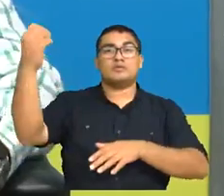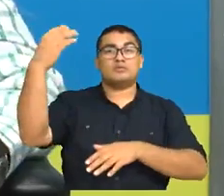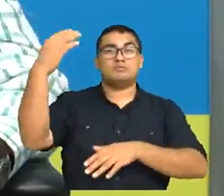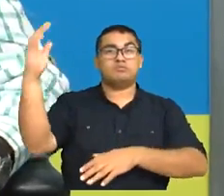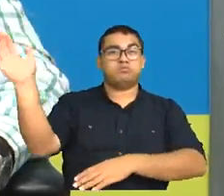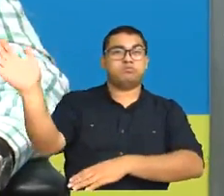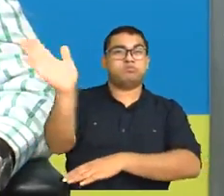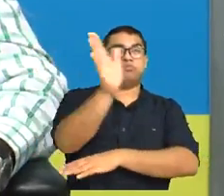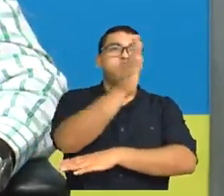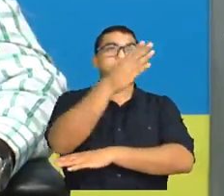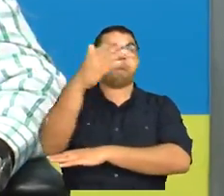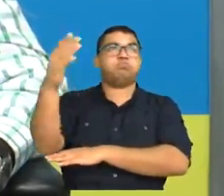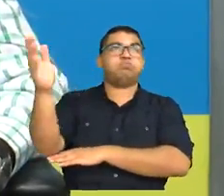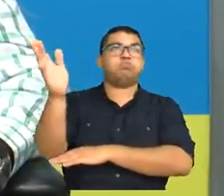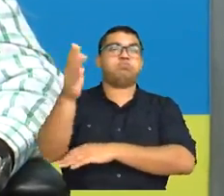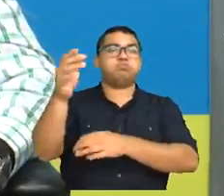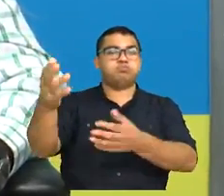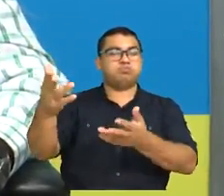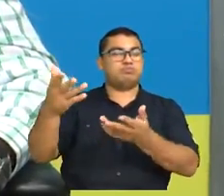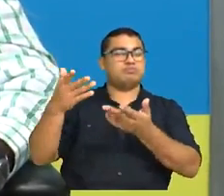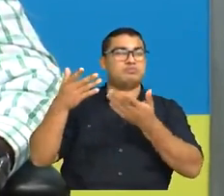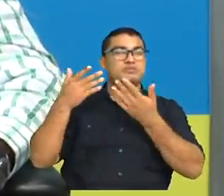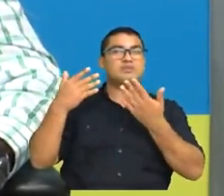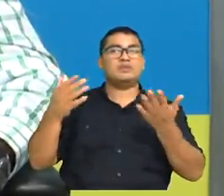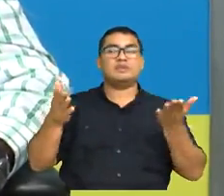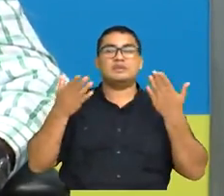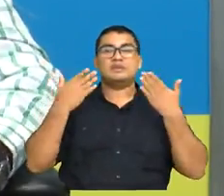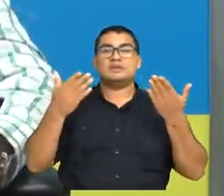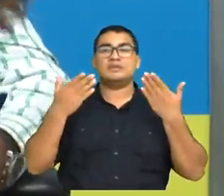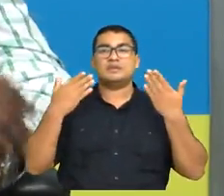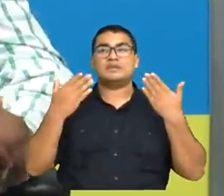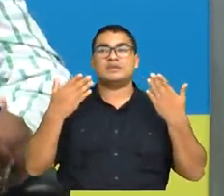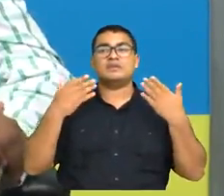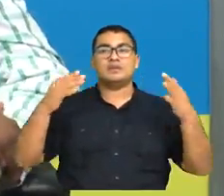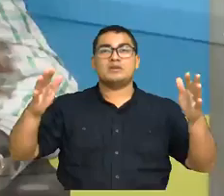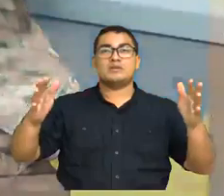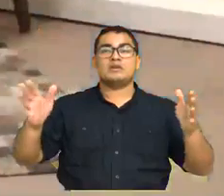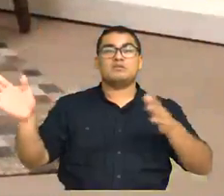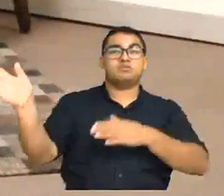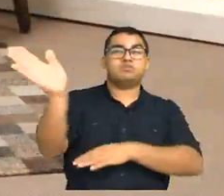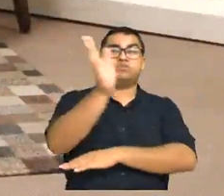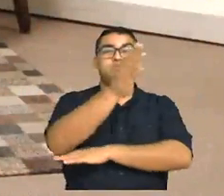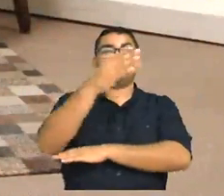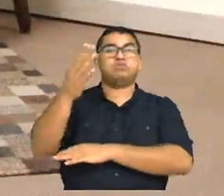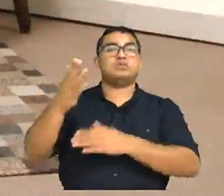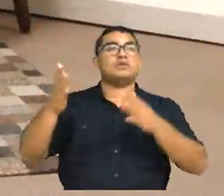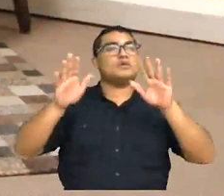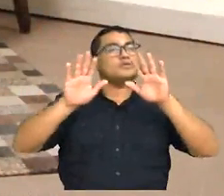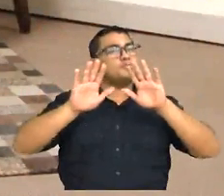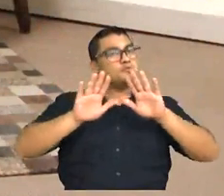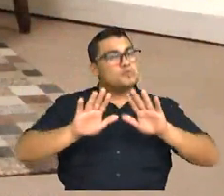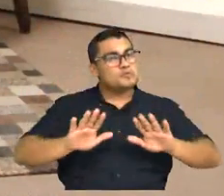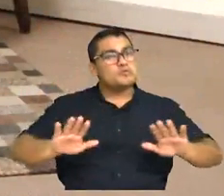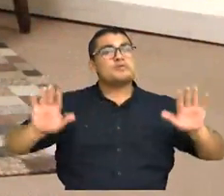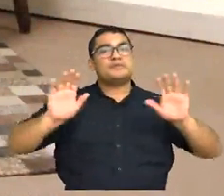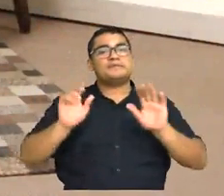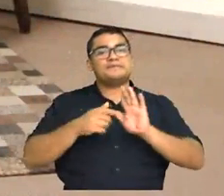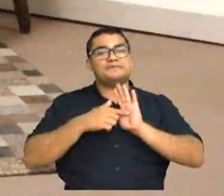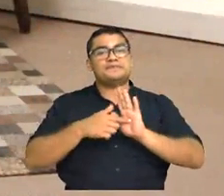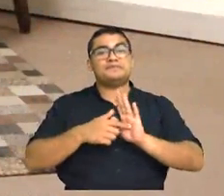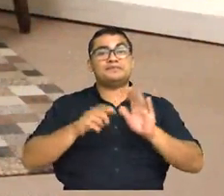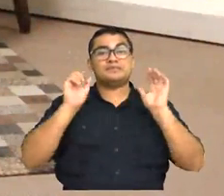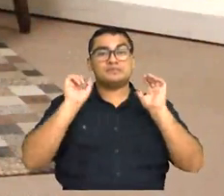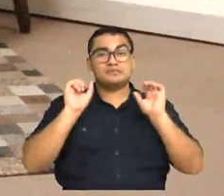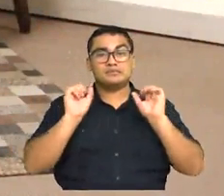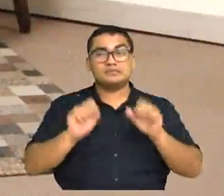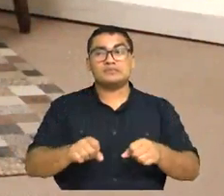factor como que quita el calor también. Que disminuye las sensaciones térmicas. Disminuye las altas temperaturas térmicas. Así es. También puede ser que existe el golpe de